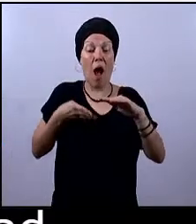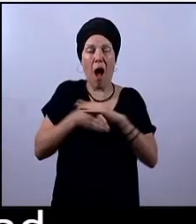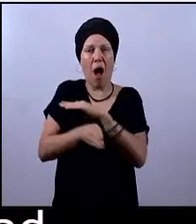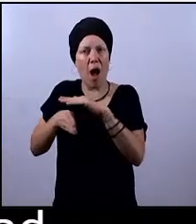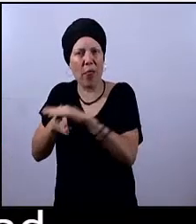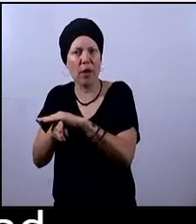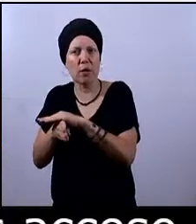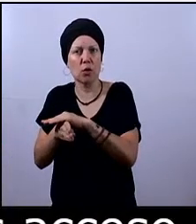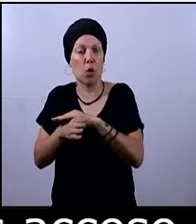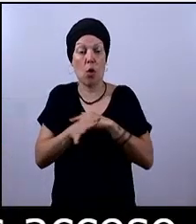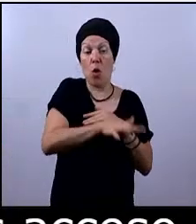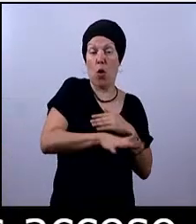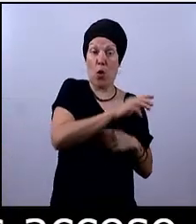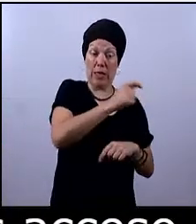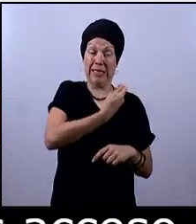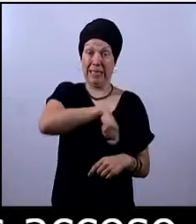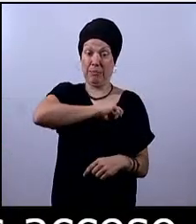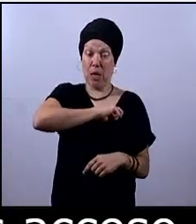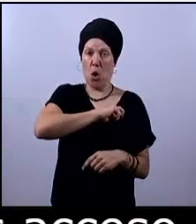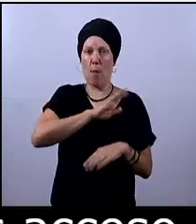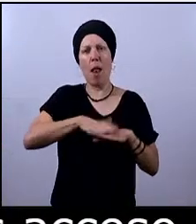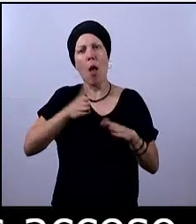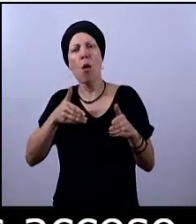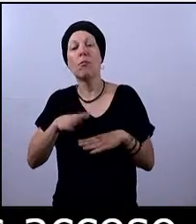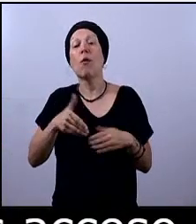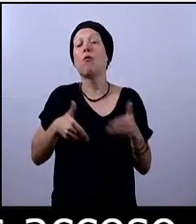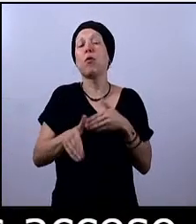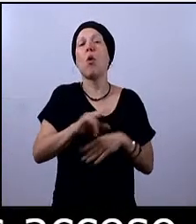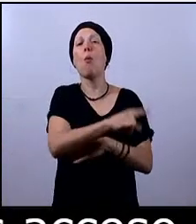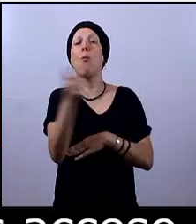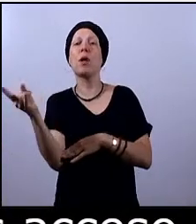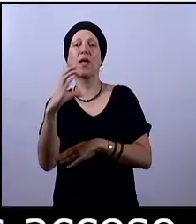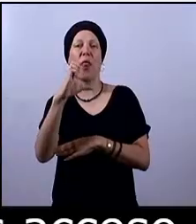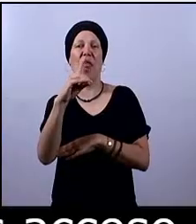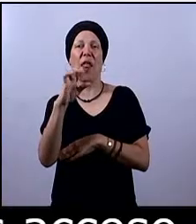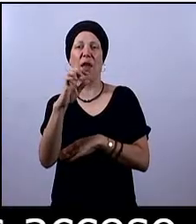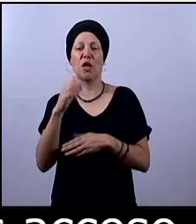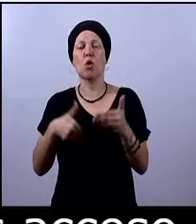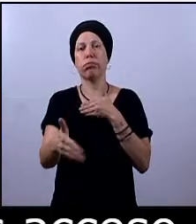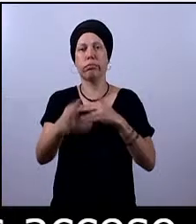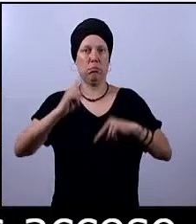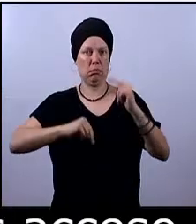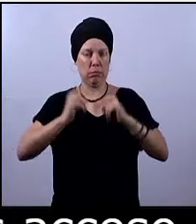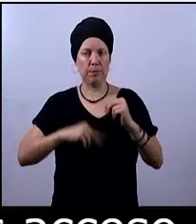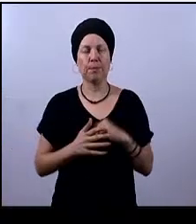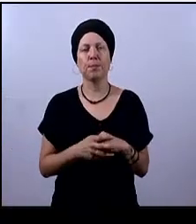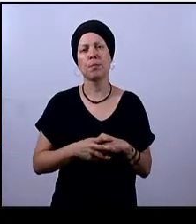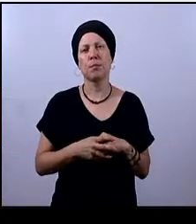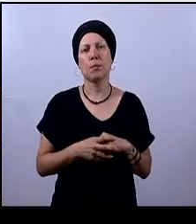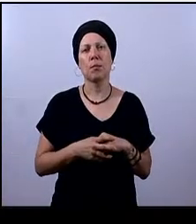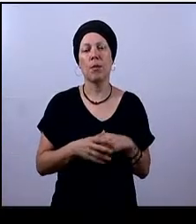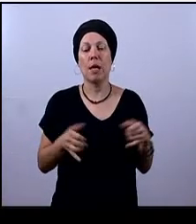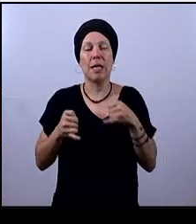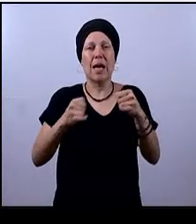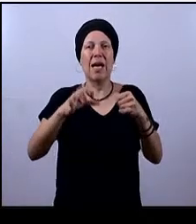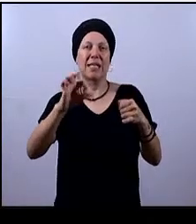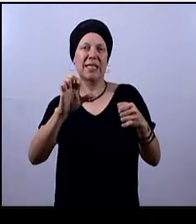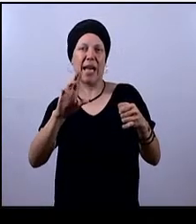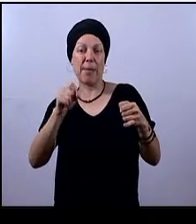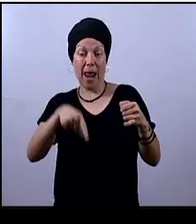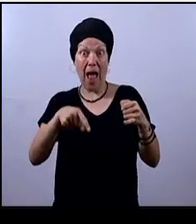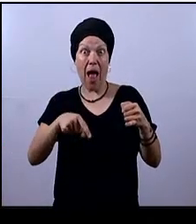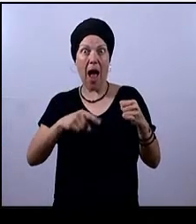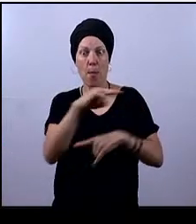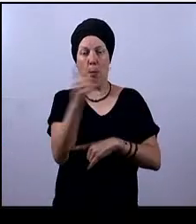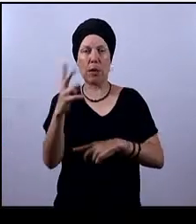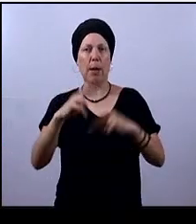en el lado español del futuro puente de Cedillo. Se levantará sobre el río Sever y unirá